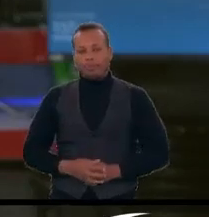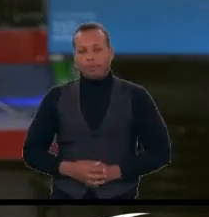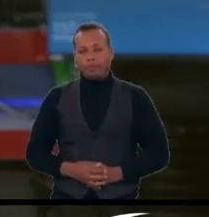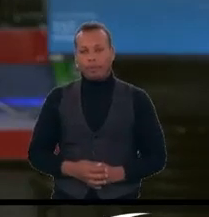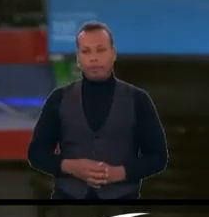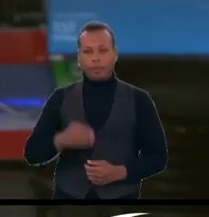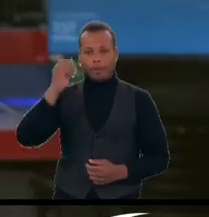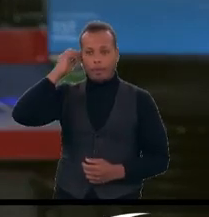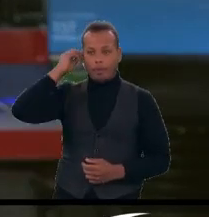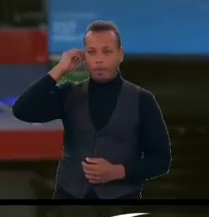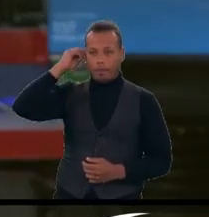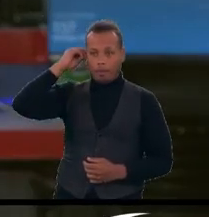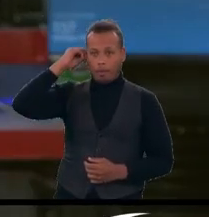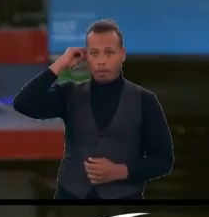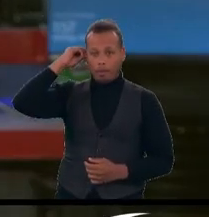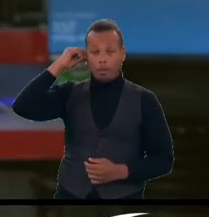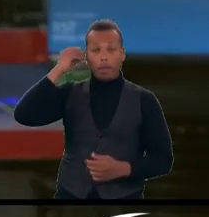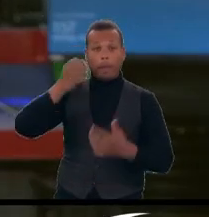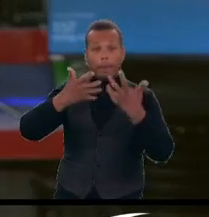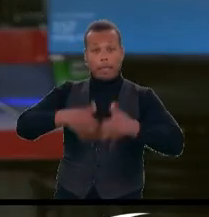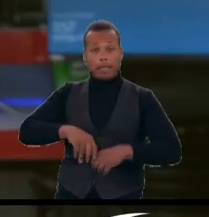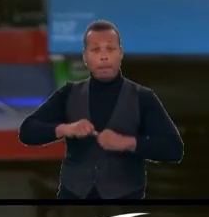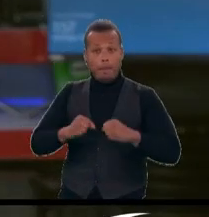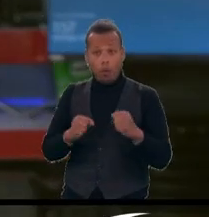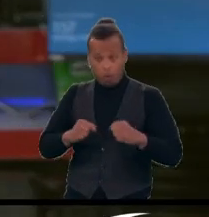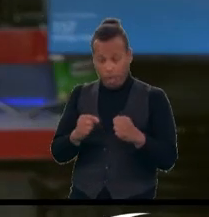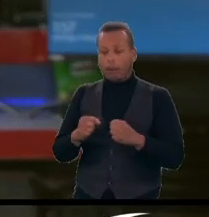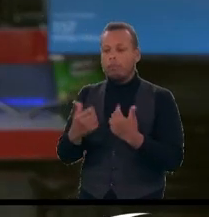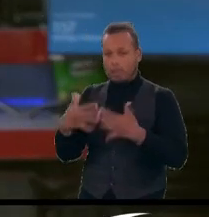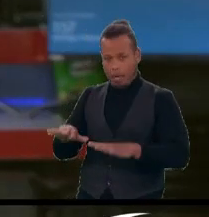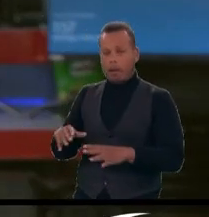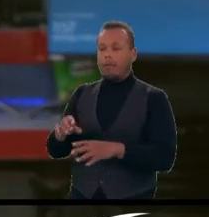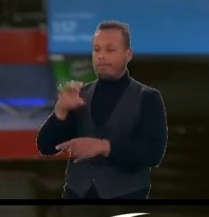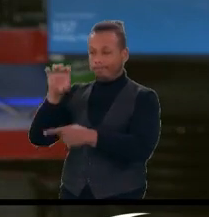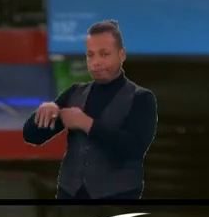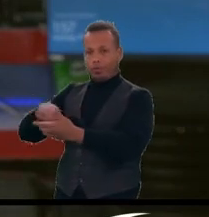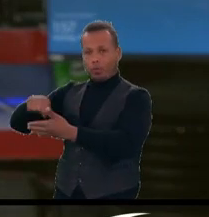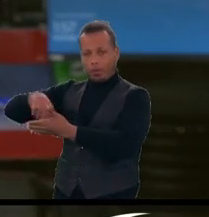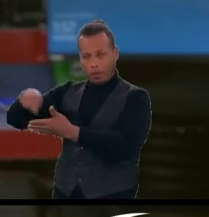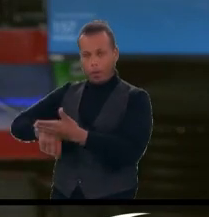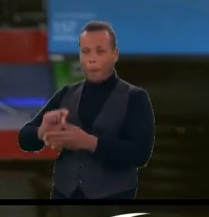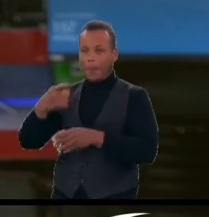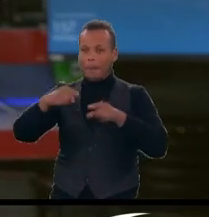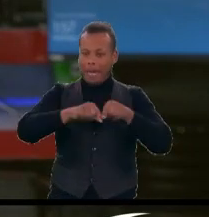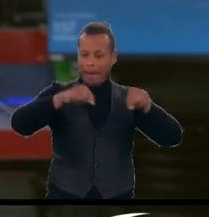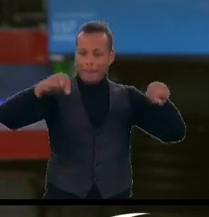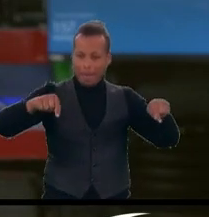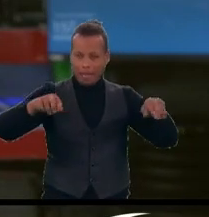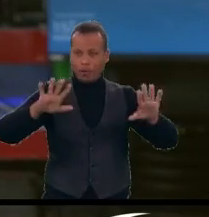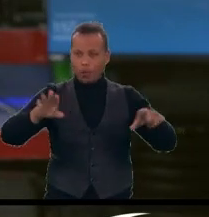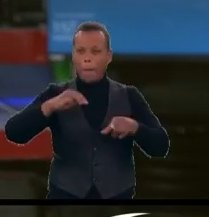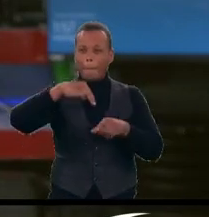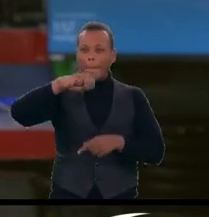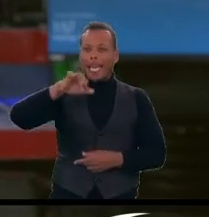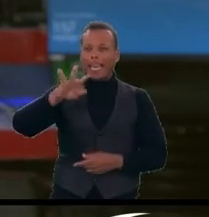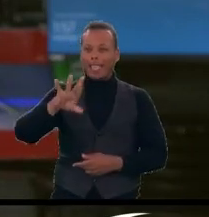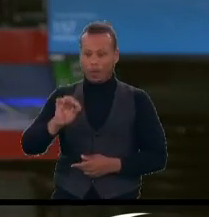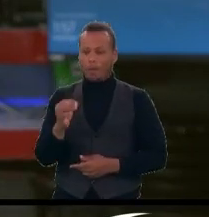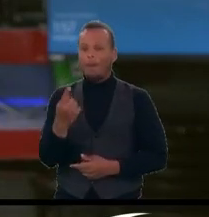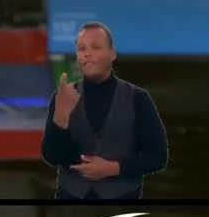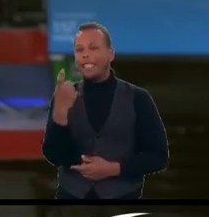La empresa Metro de Bogotá multó al consorcio encargado de la primera línea del metro por no obtener la aprobación del 100% de los estudios